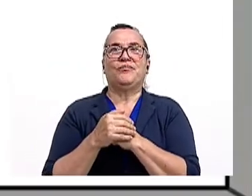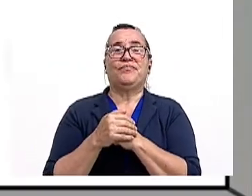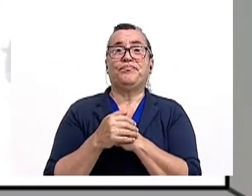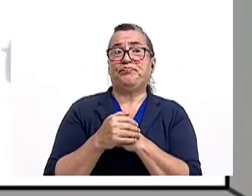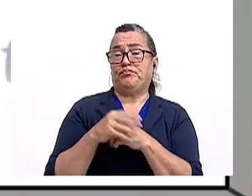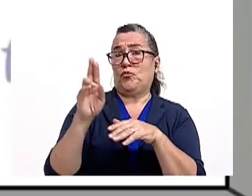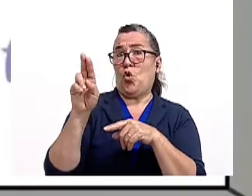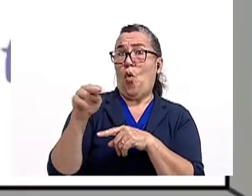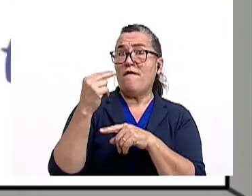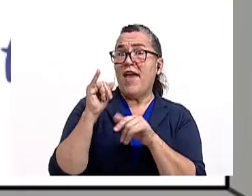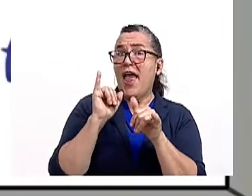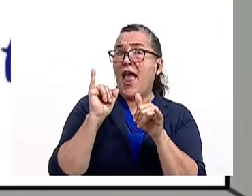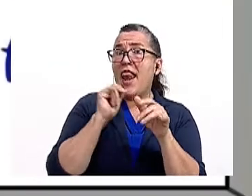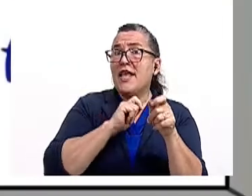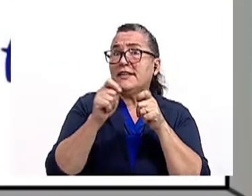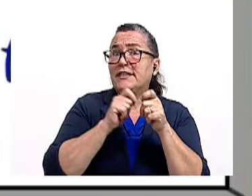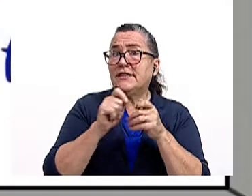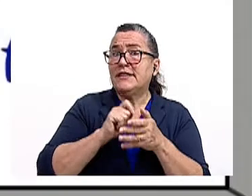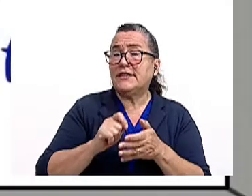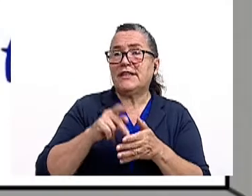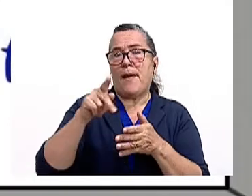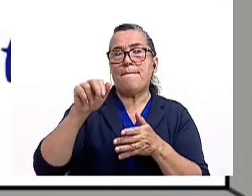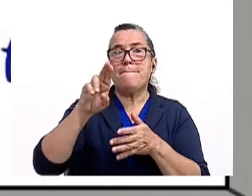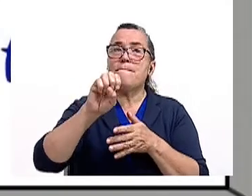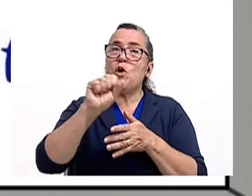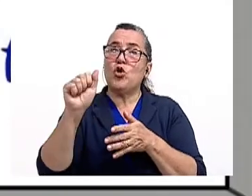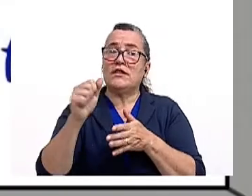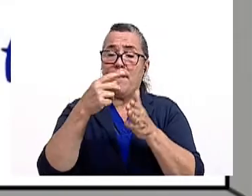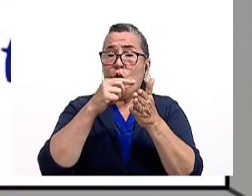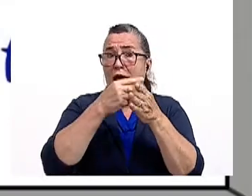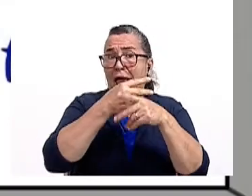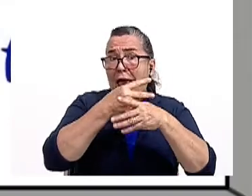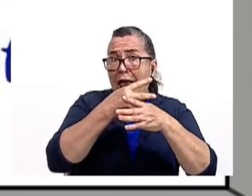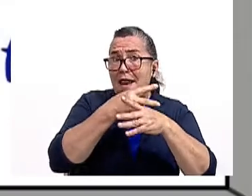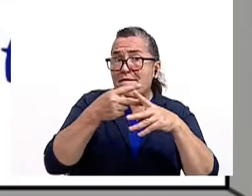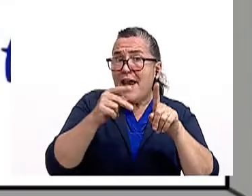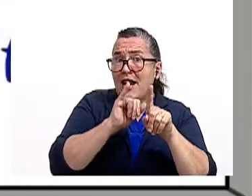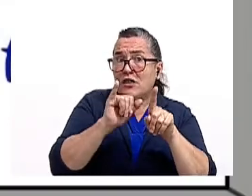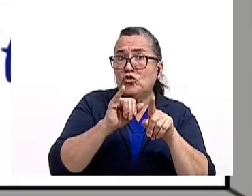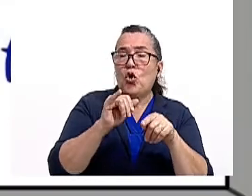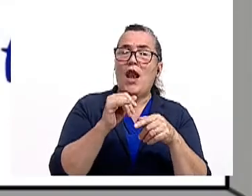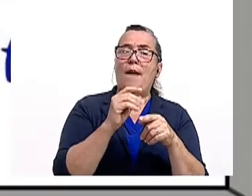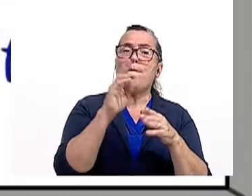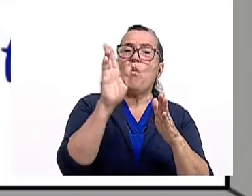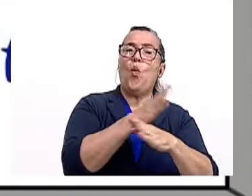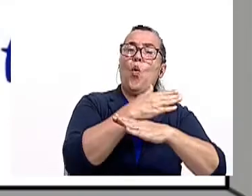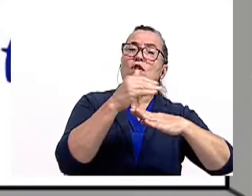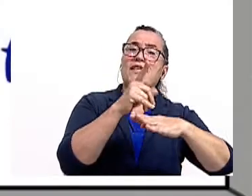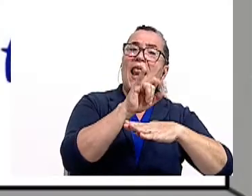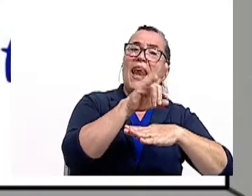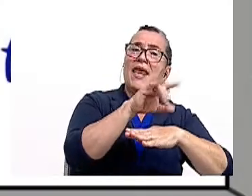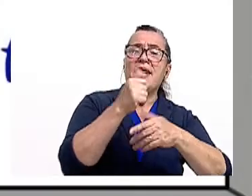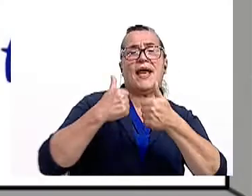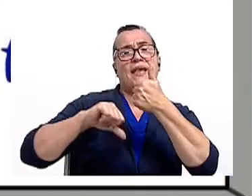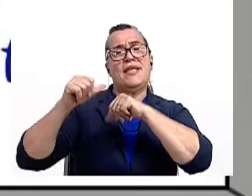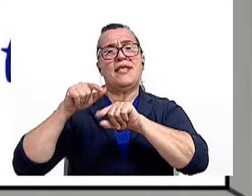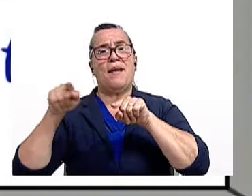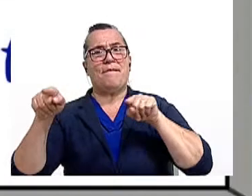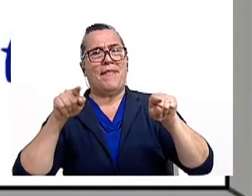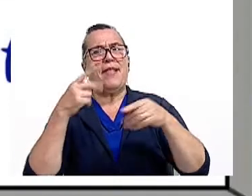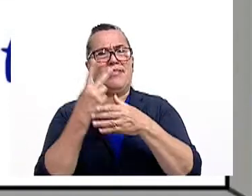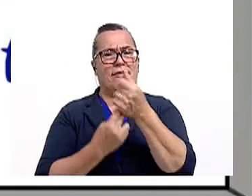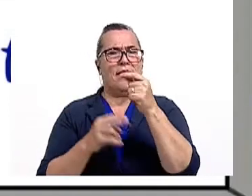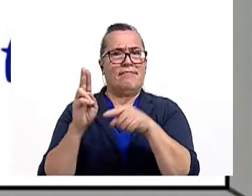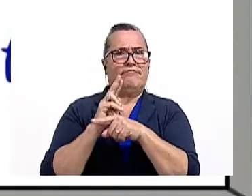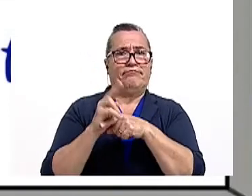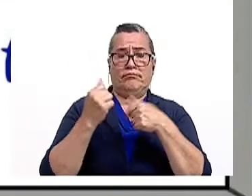Las novelas se escriben en prosa, pues el verso se emplea para la poesía lírica y la dramática. Además, sus personajes